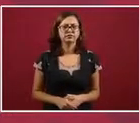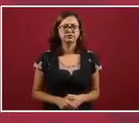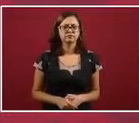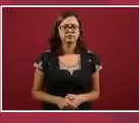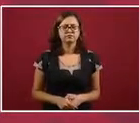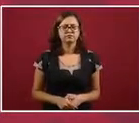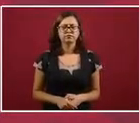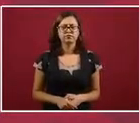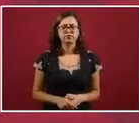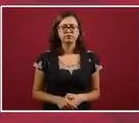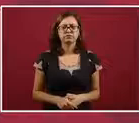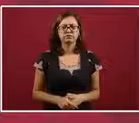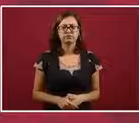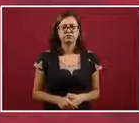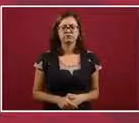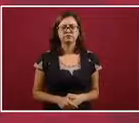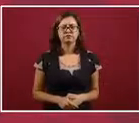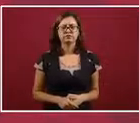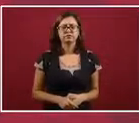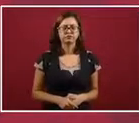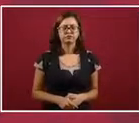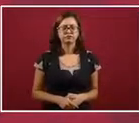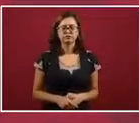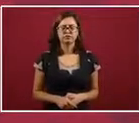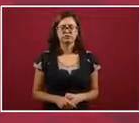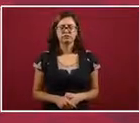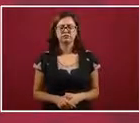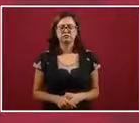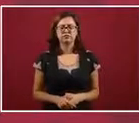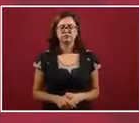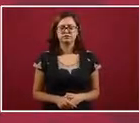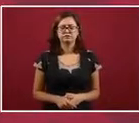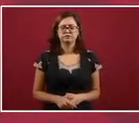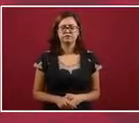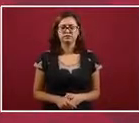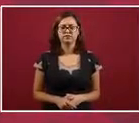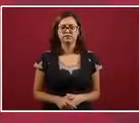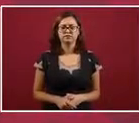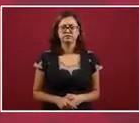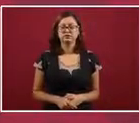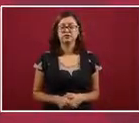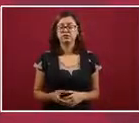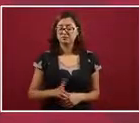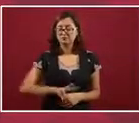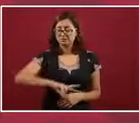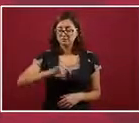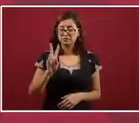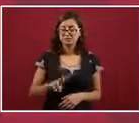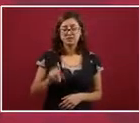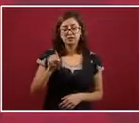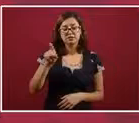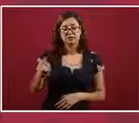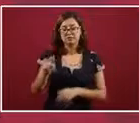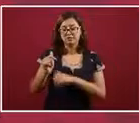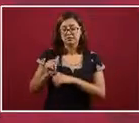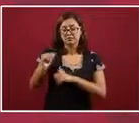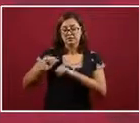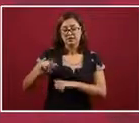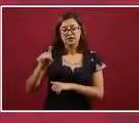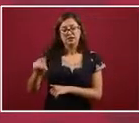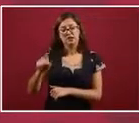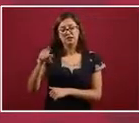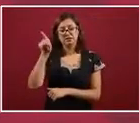lamento mucho lo de la pérdida de la vida del coronel en Michoacán,